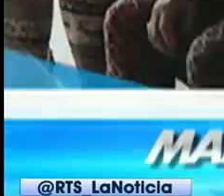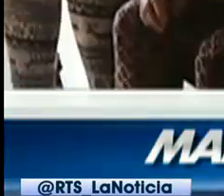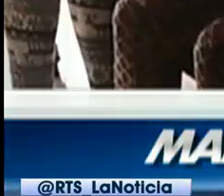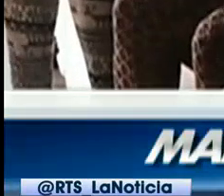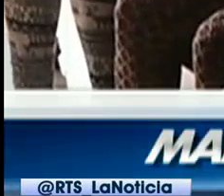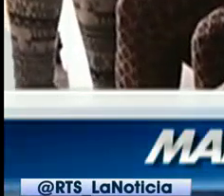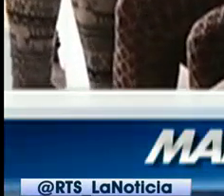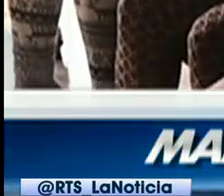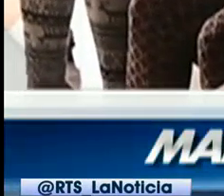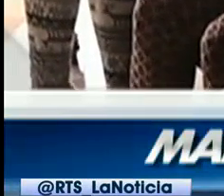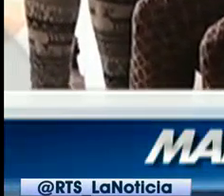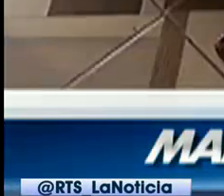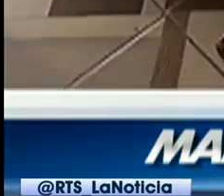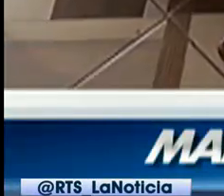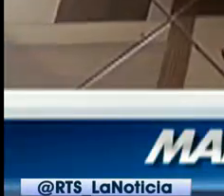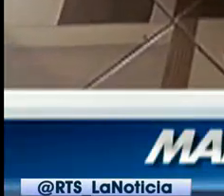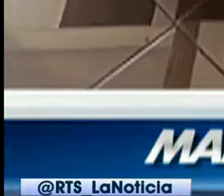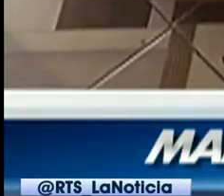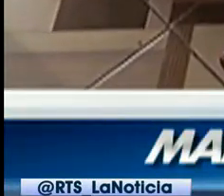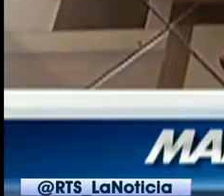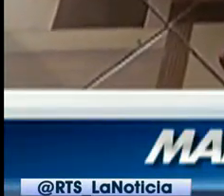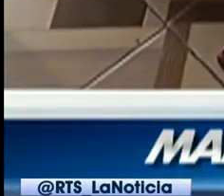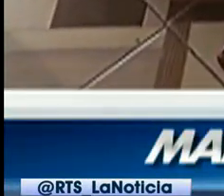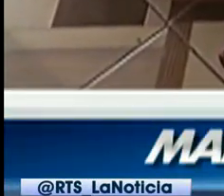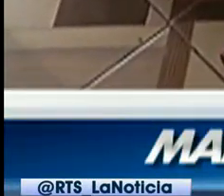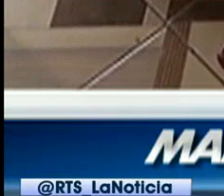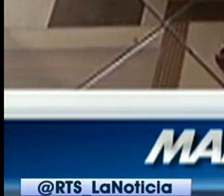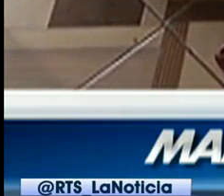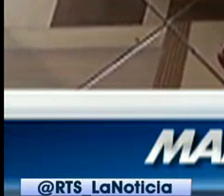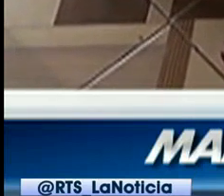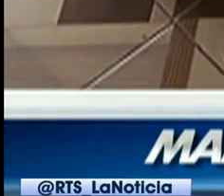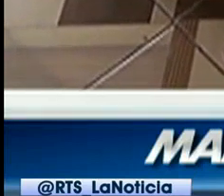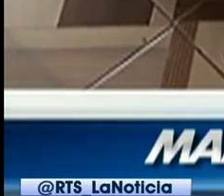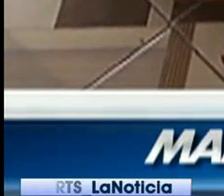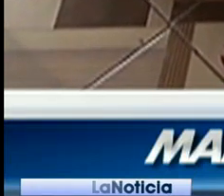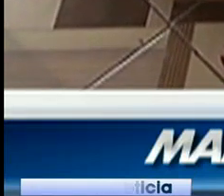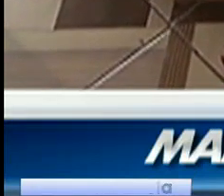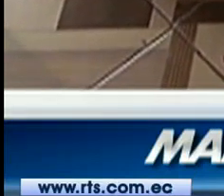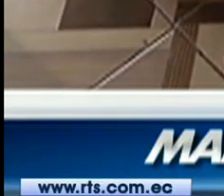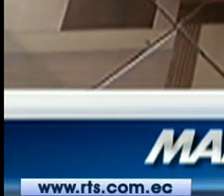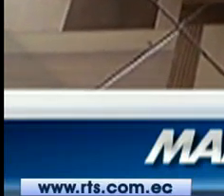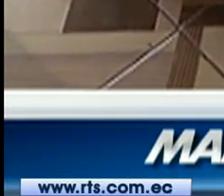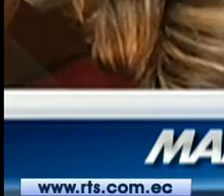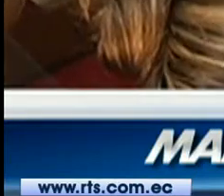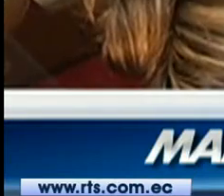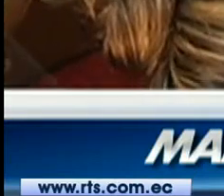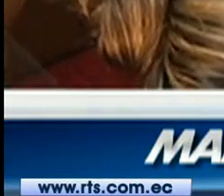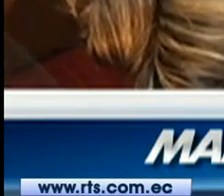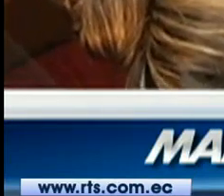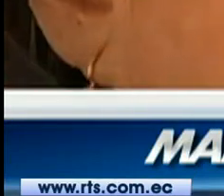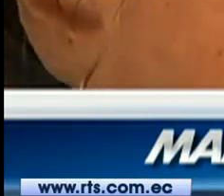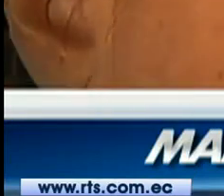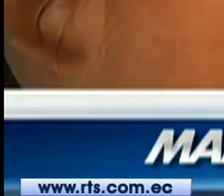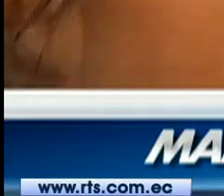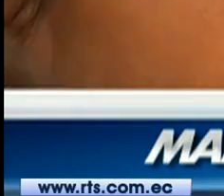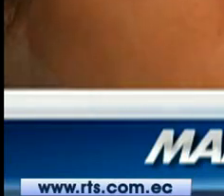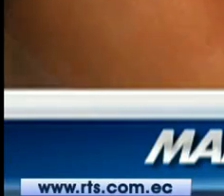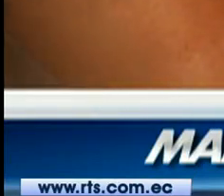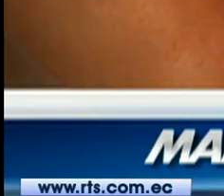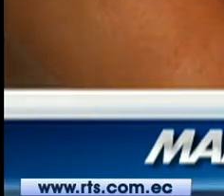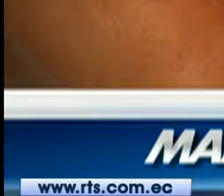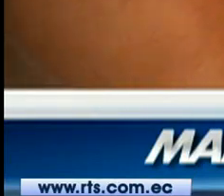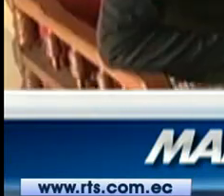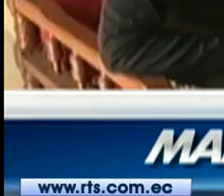Mañana, en nuestro segmento Sin Rastro de la Noticia de las 6:30. Familiares buscan a